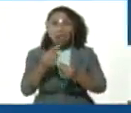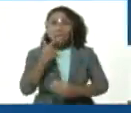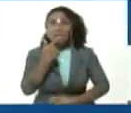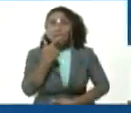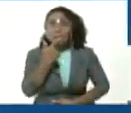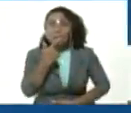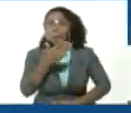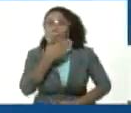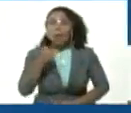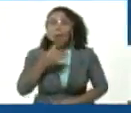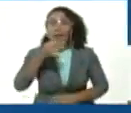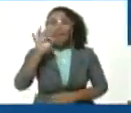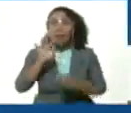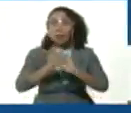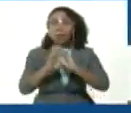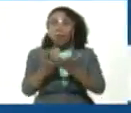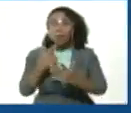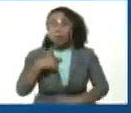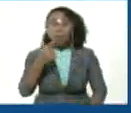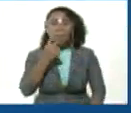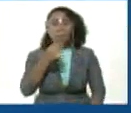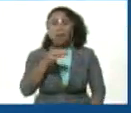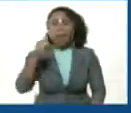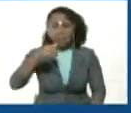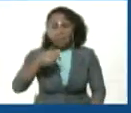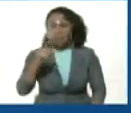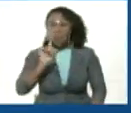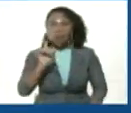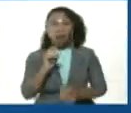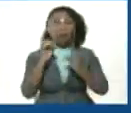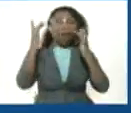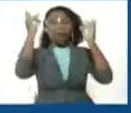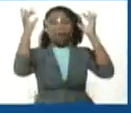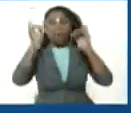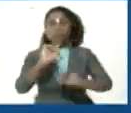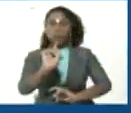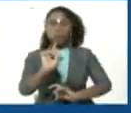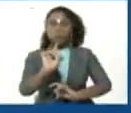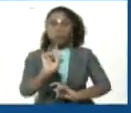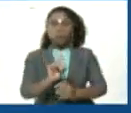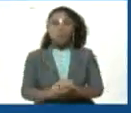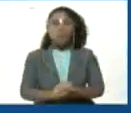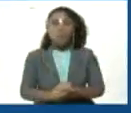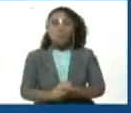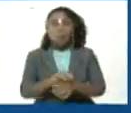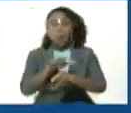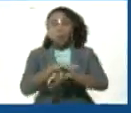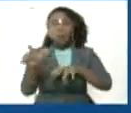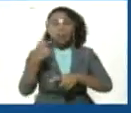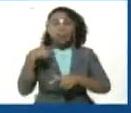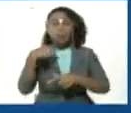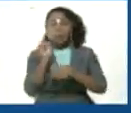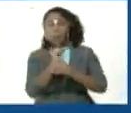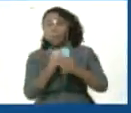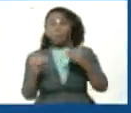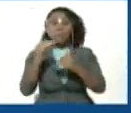mejor café del mundo. No estoy exagerando, Castro Soteldo. Con Uquero Mayor, no estoy